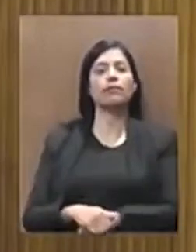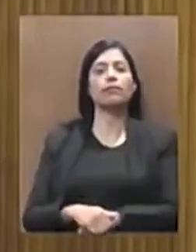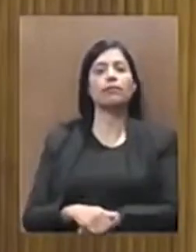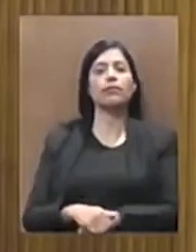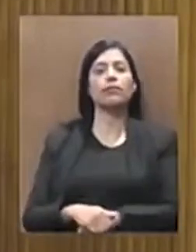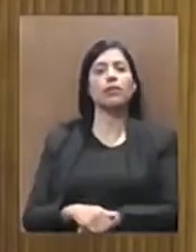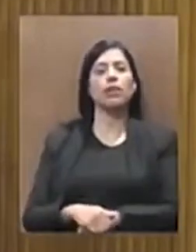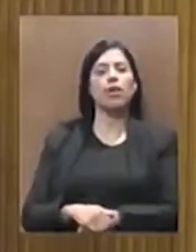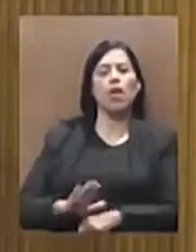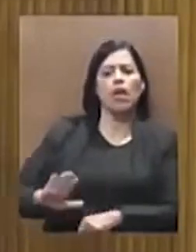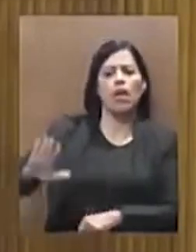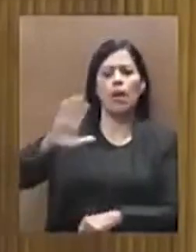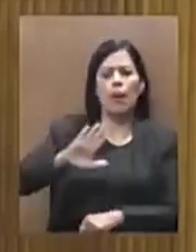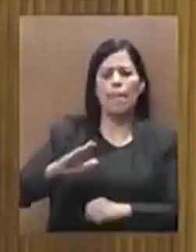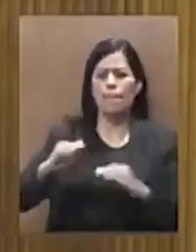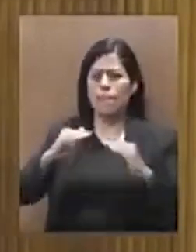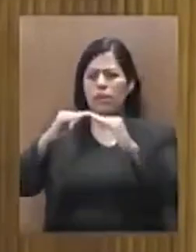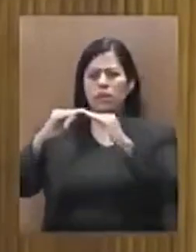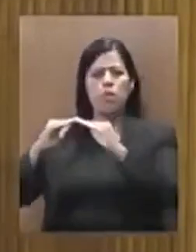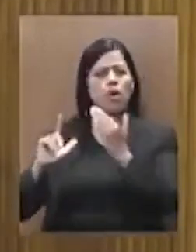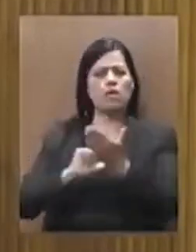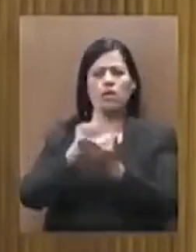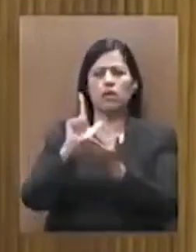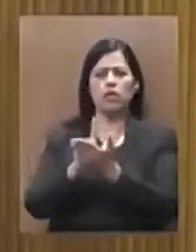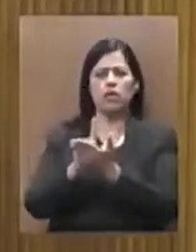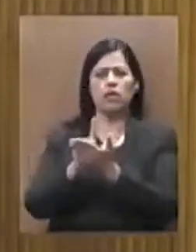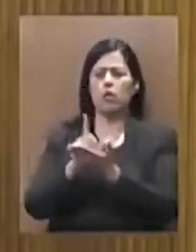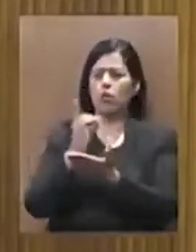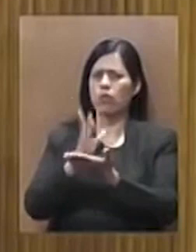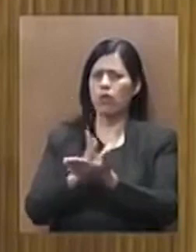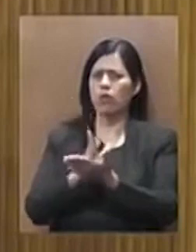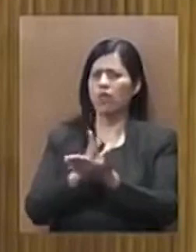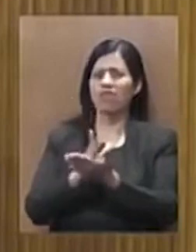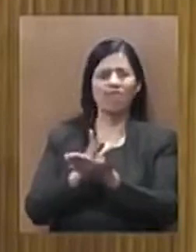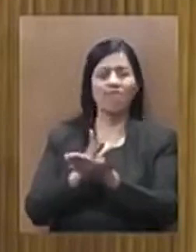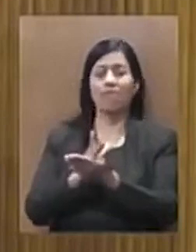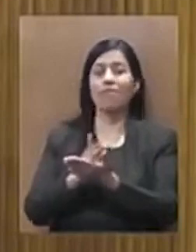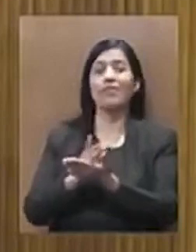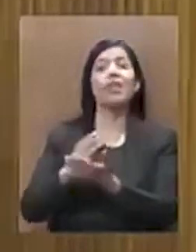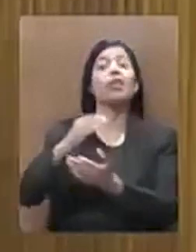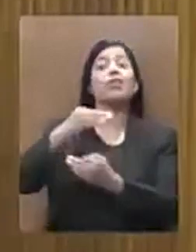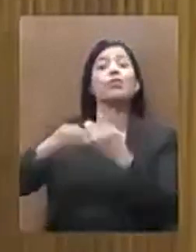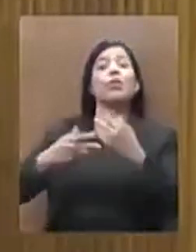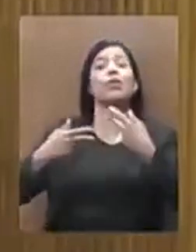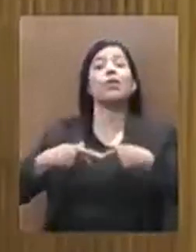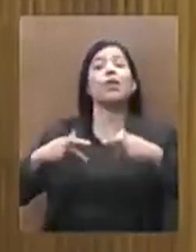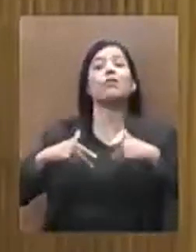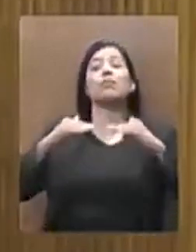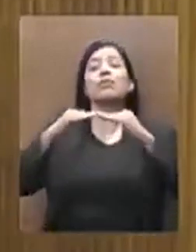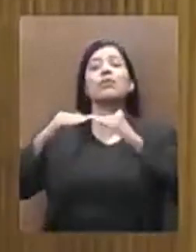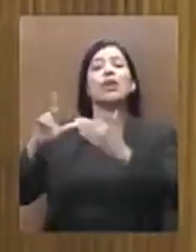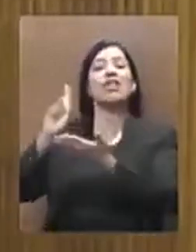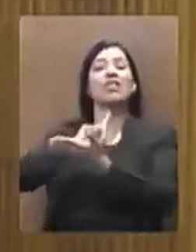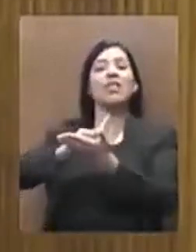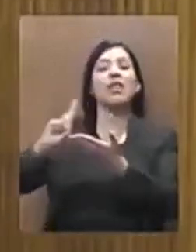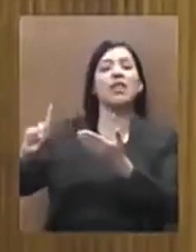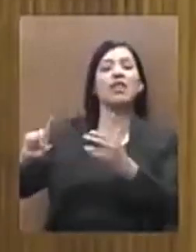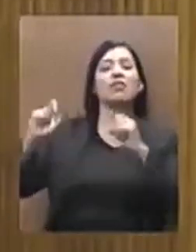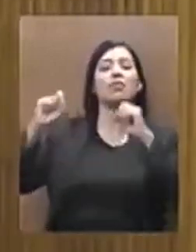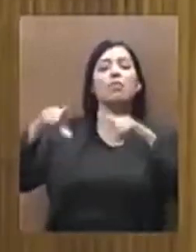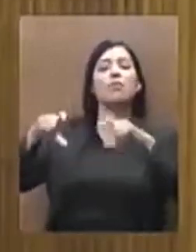no solamente son vistos iguales ante la ley todas y todos los ciudadanos tienen los mismos derechos